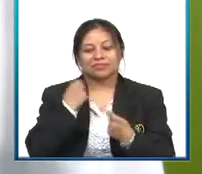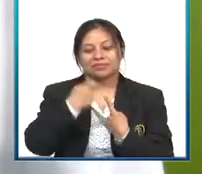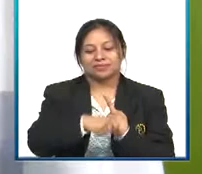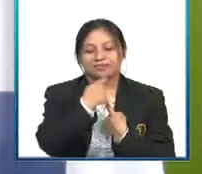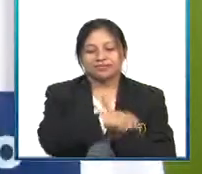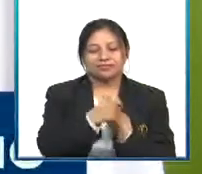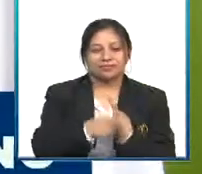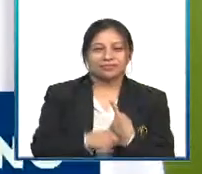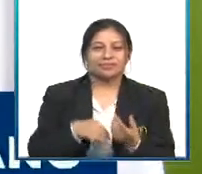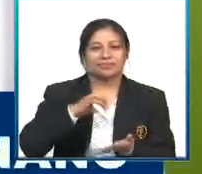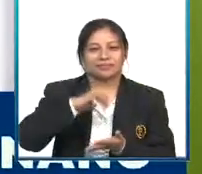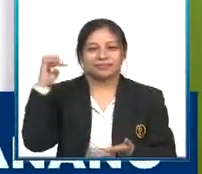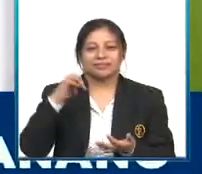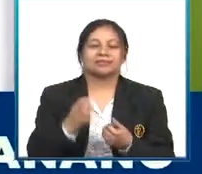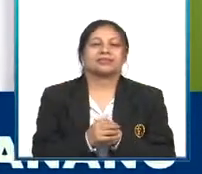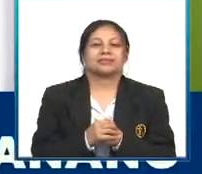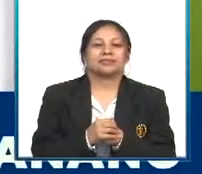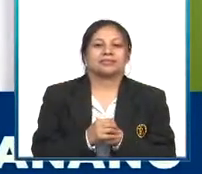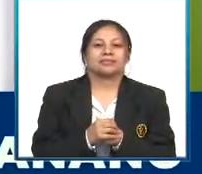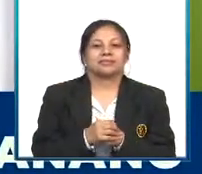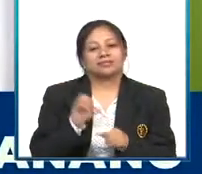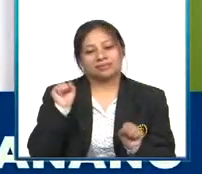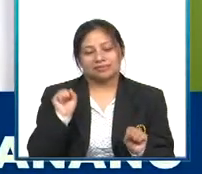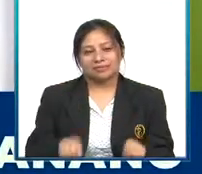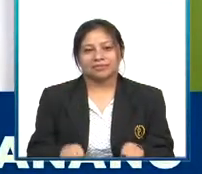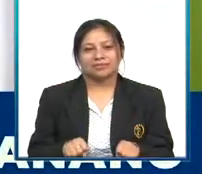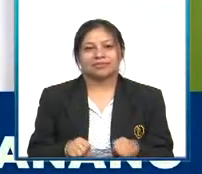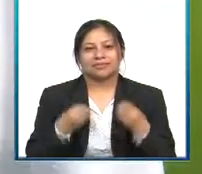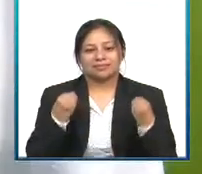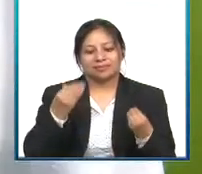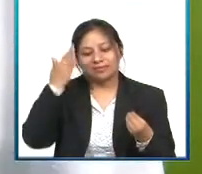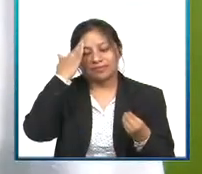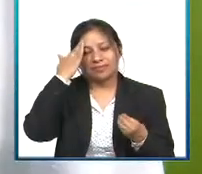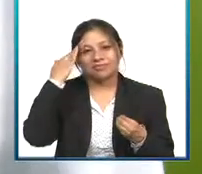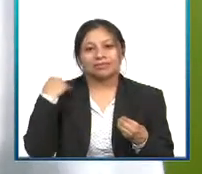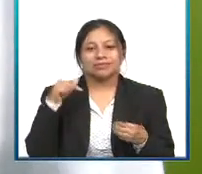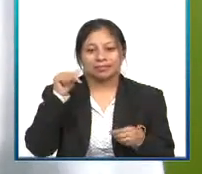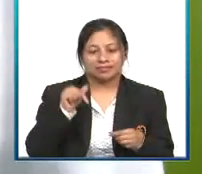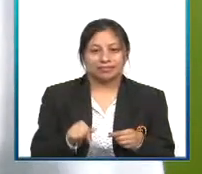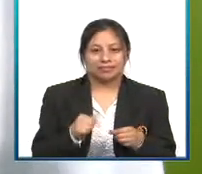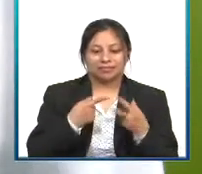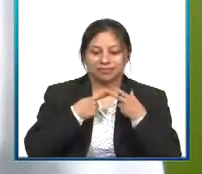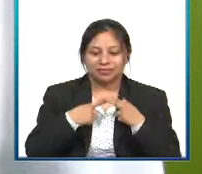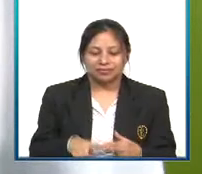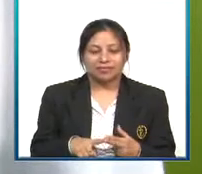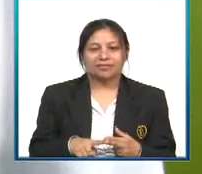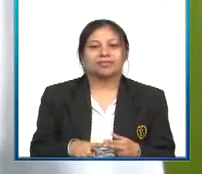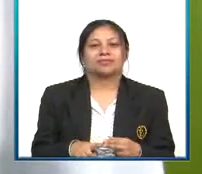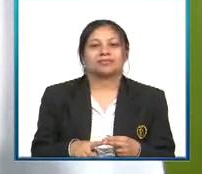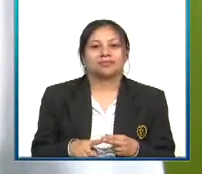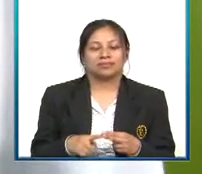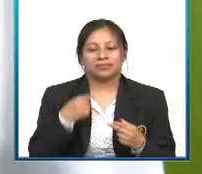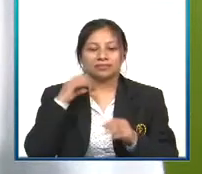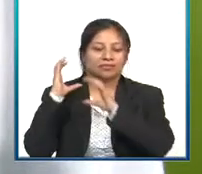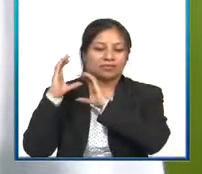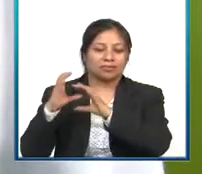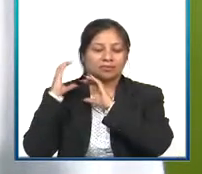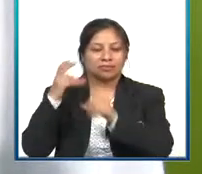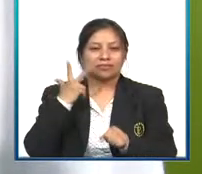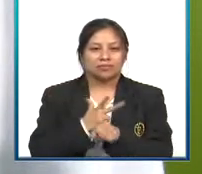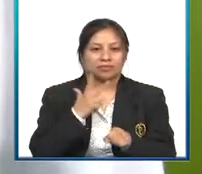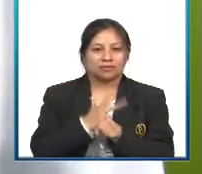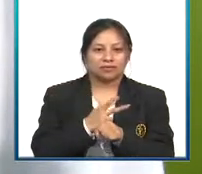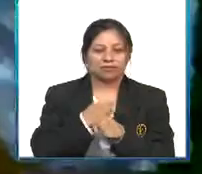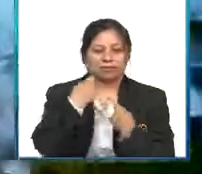y el banano en nuestro país. Como seguramente muchos saben, en la actualidad el principal producto de agroexportación de Guatemala